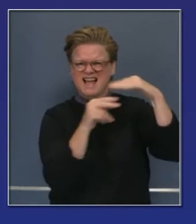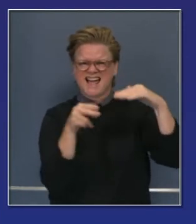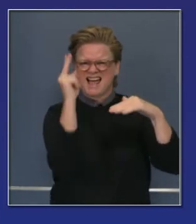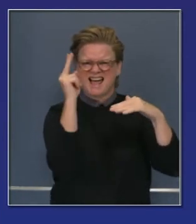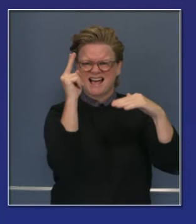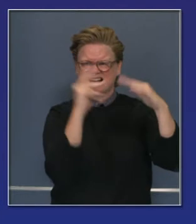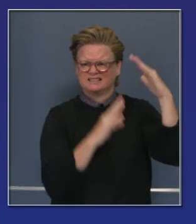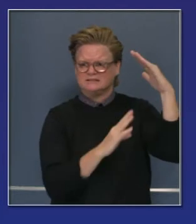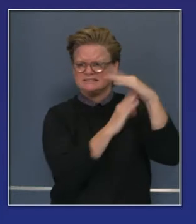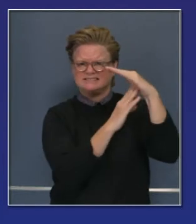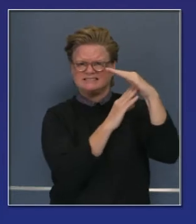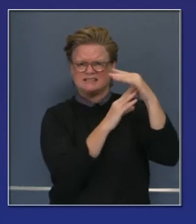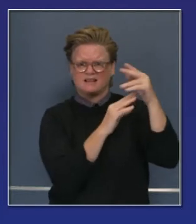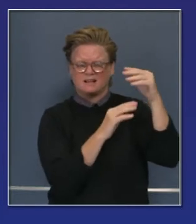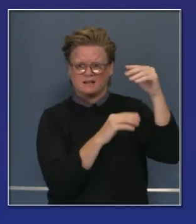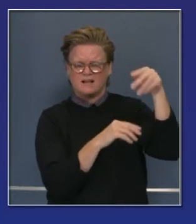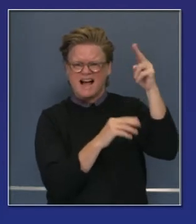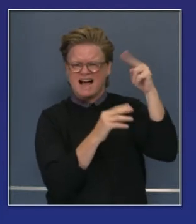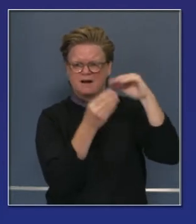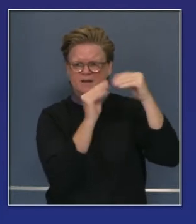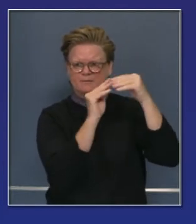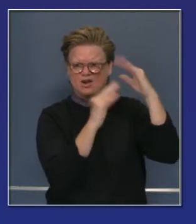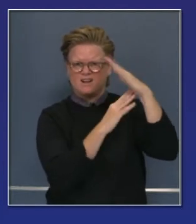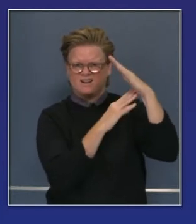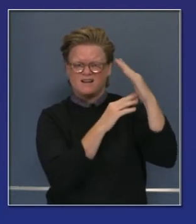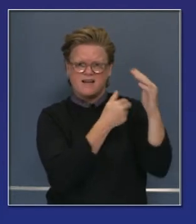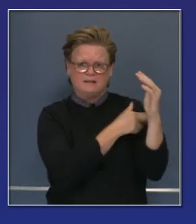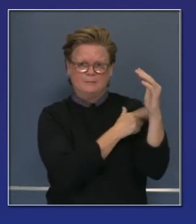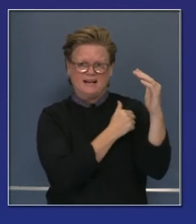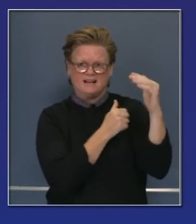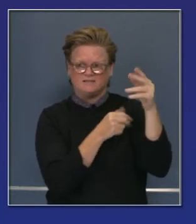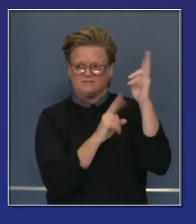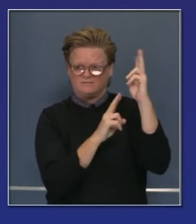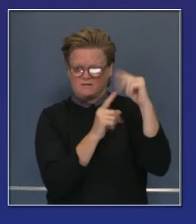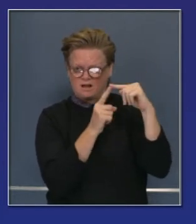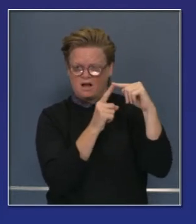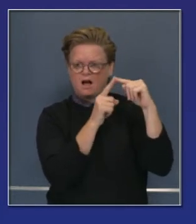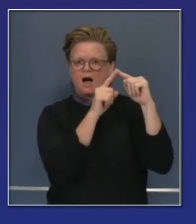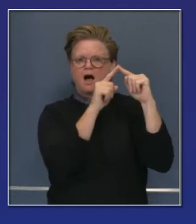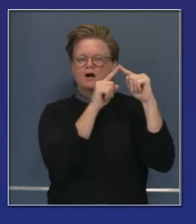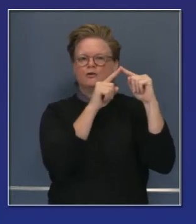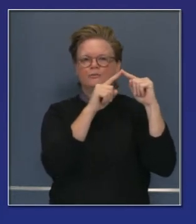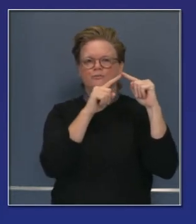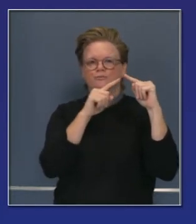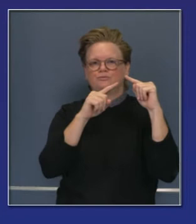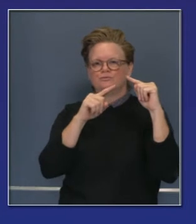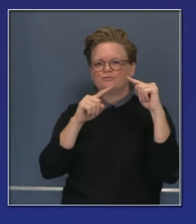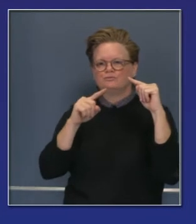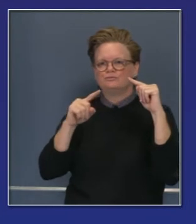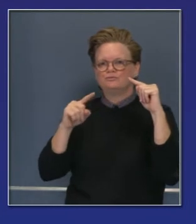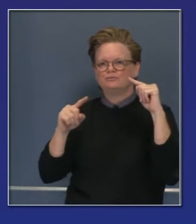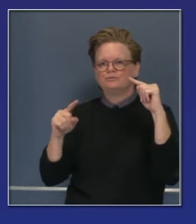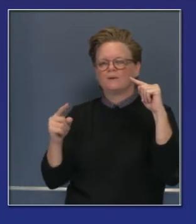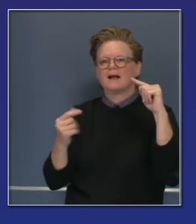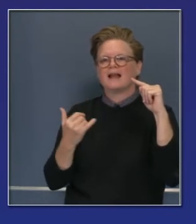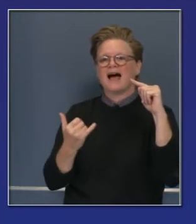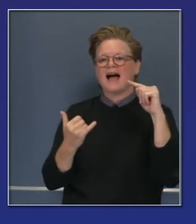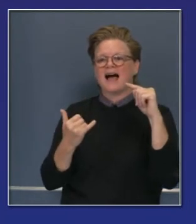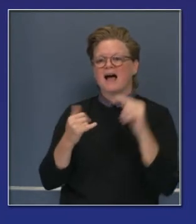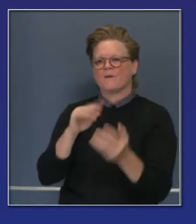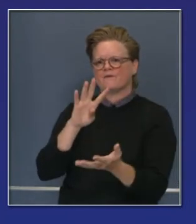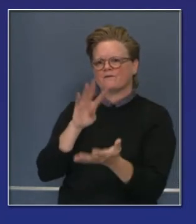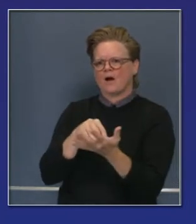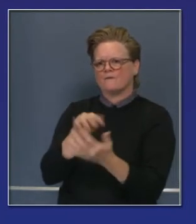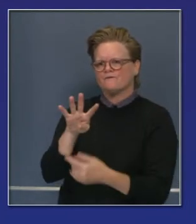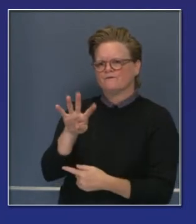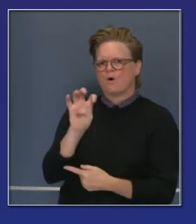julio. Y aunque ha bajado casi 40%, poco más de 40%,